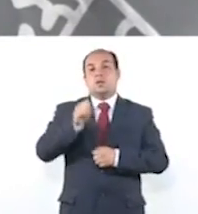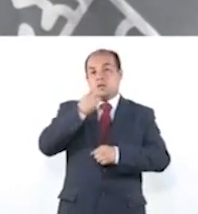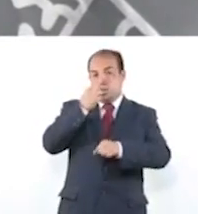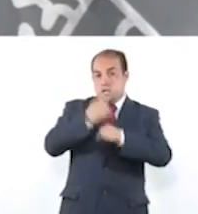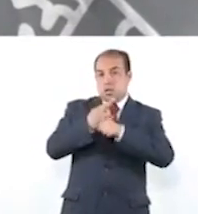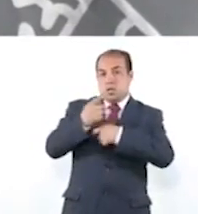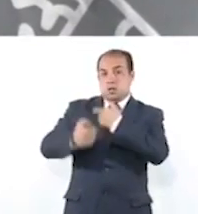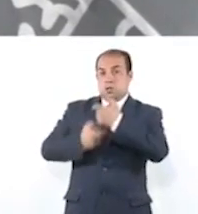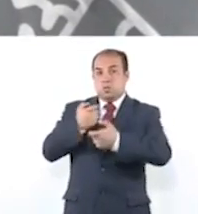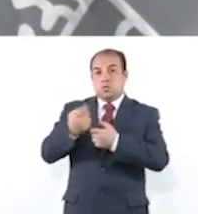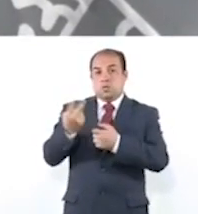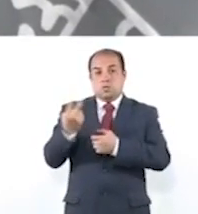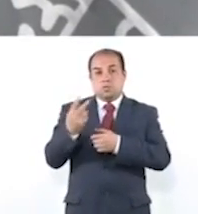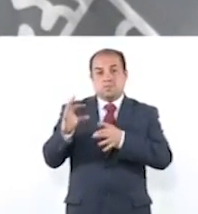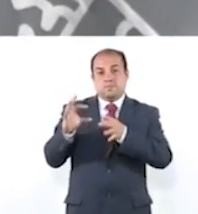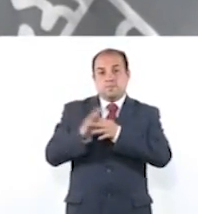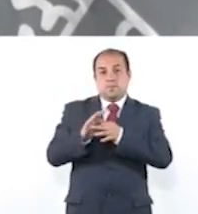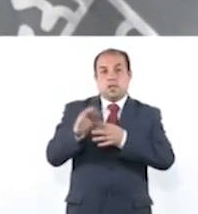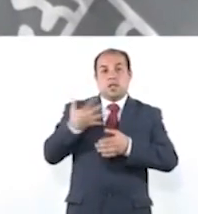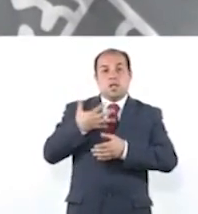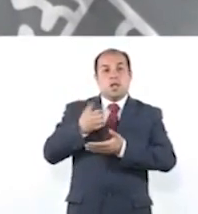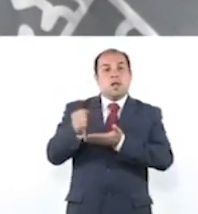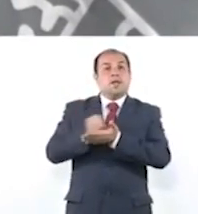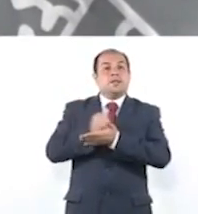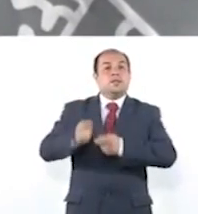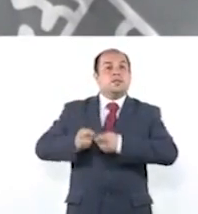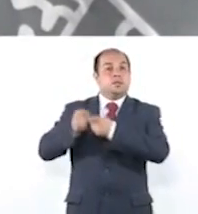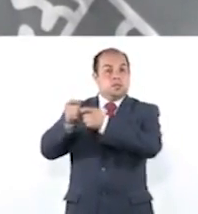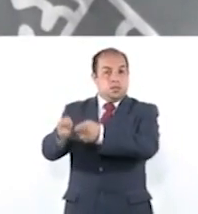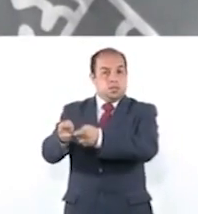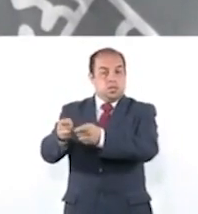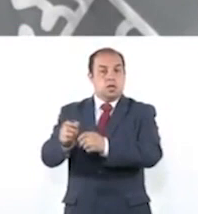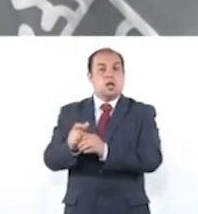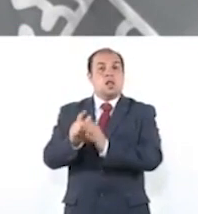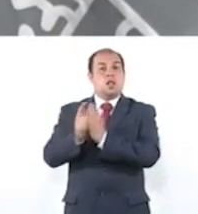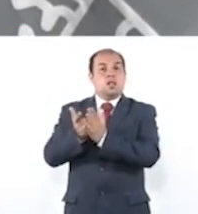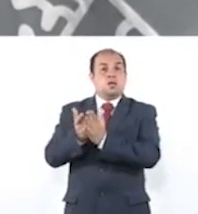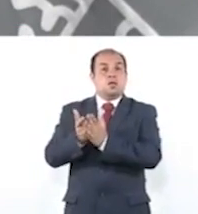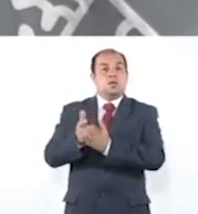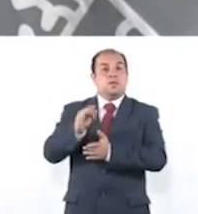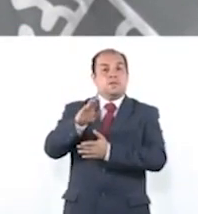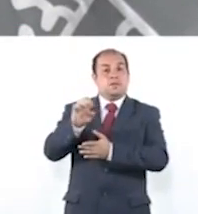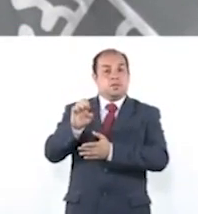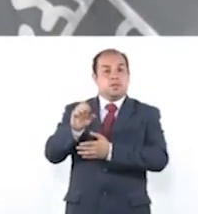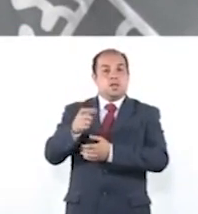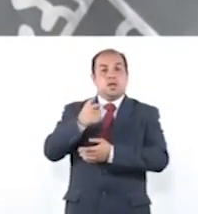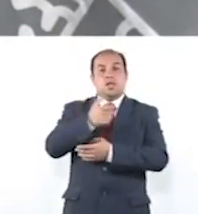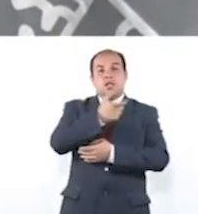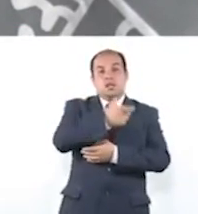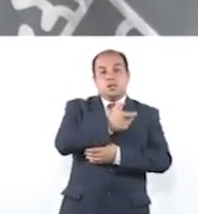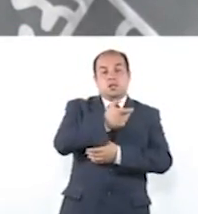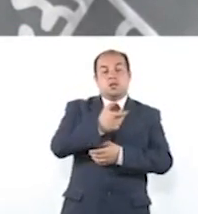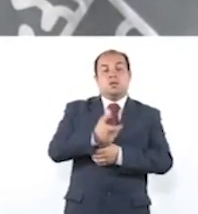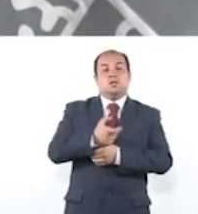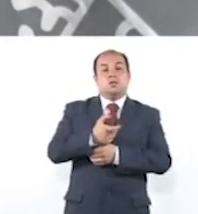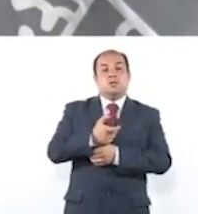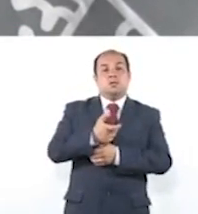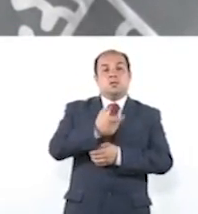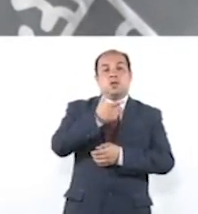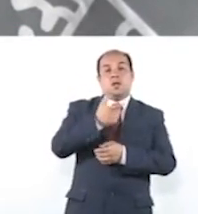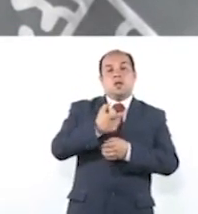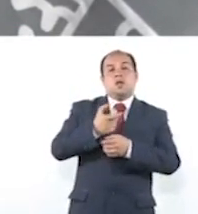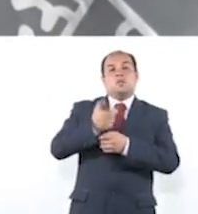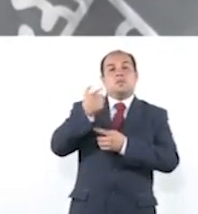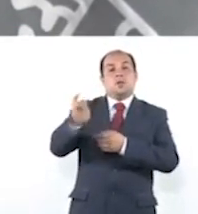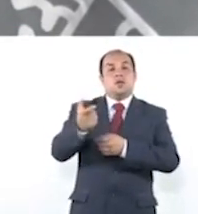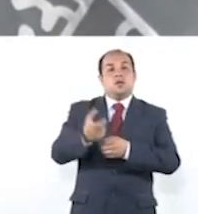Economía, donde se les da un crédito en libros por parte del fondo, en dinero por parte de la Secretaría, para ayudar